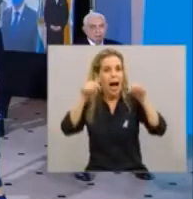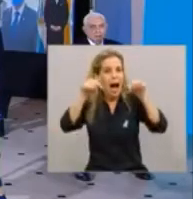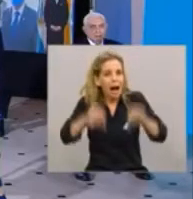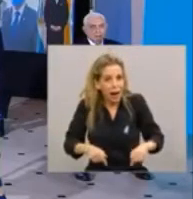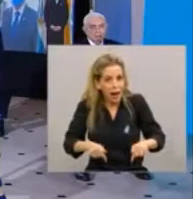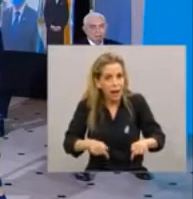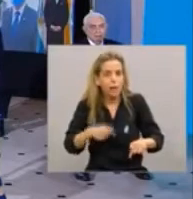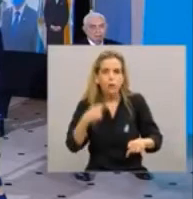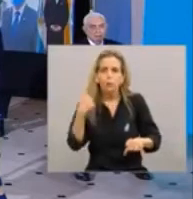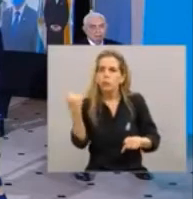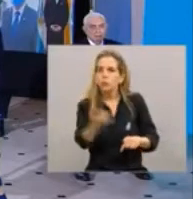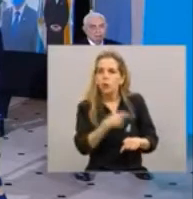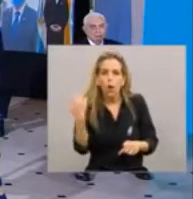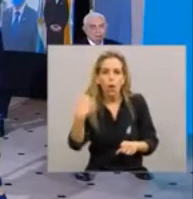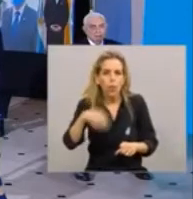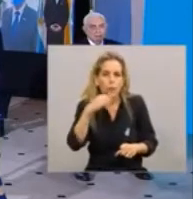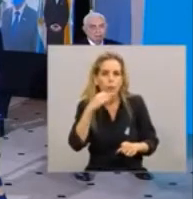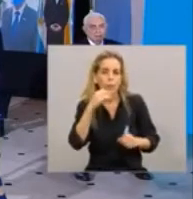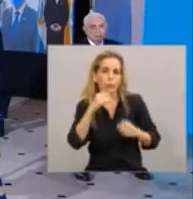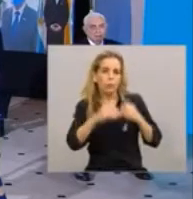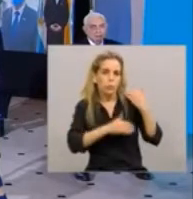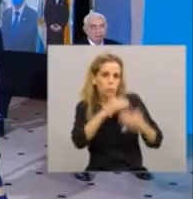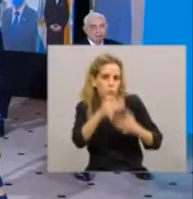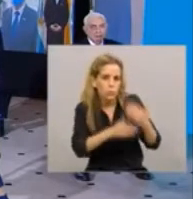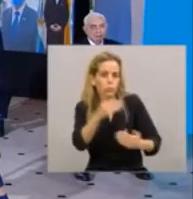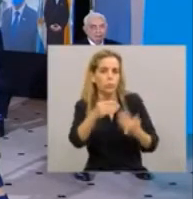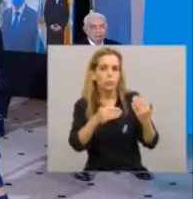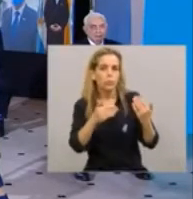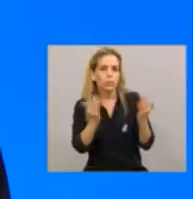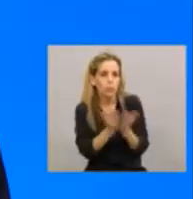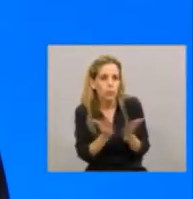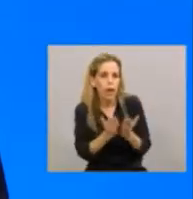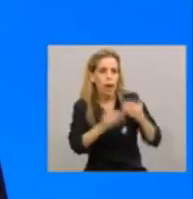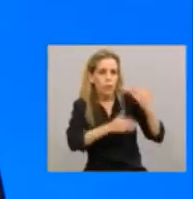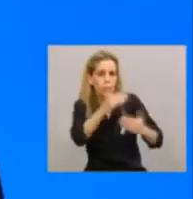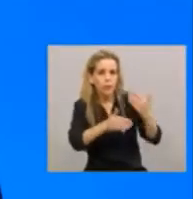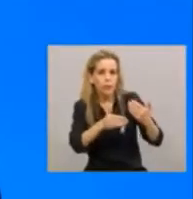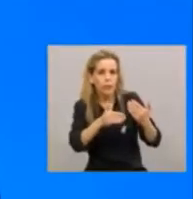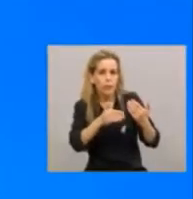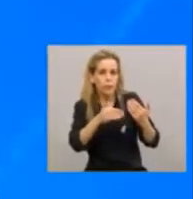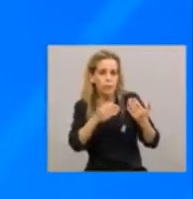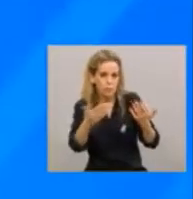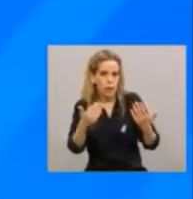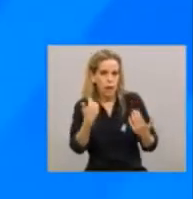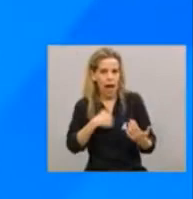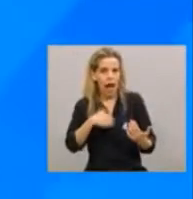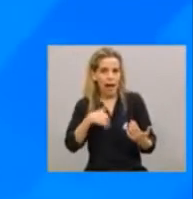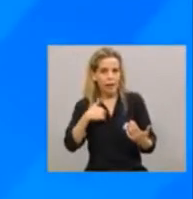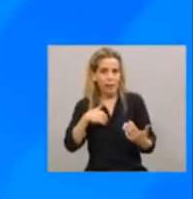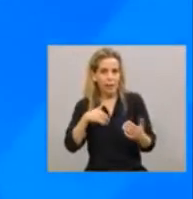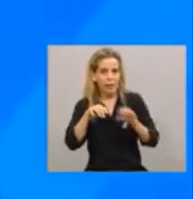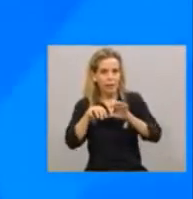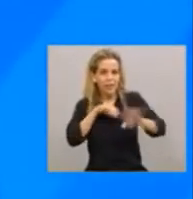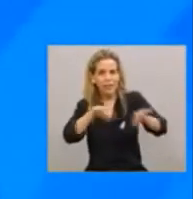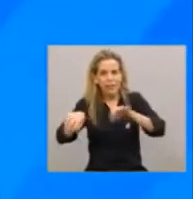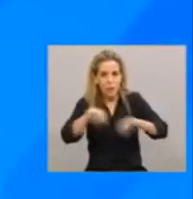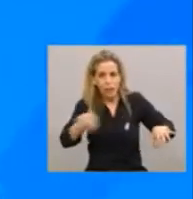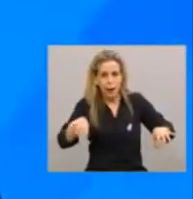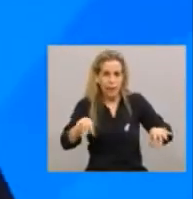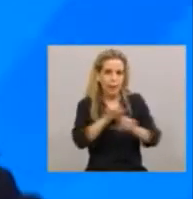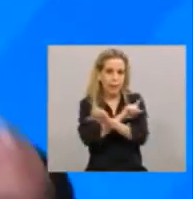debemos crecer y desarrollarnos que esta argentina centralizada no ha dado buenos resultados